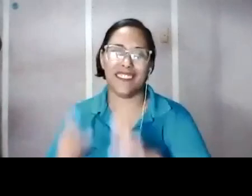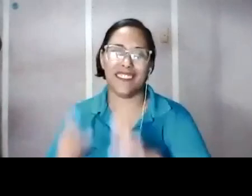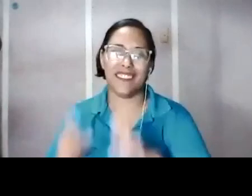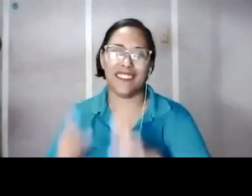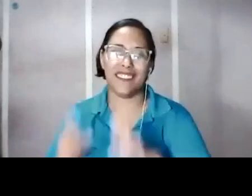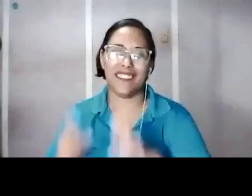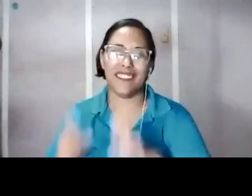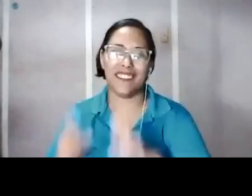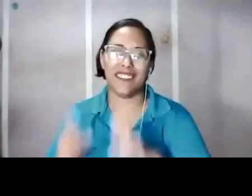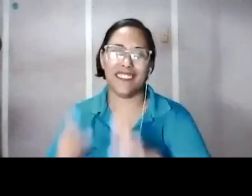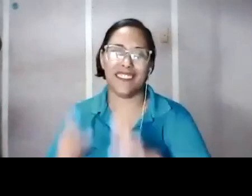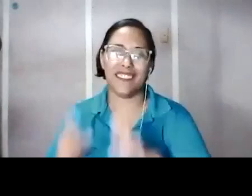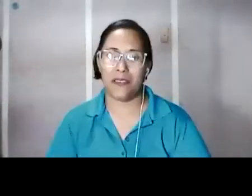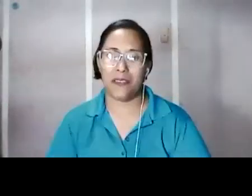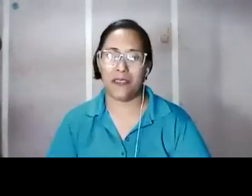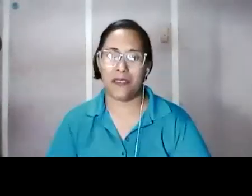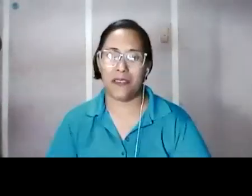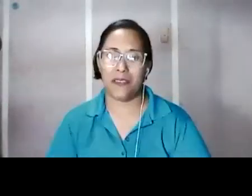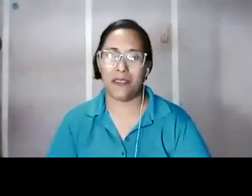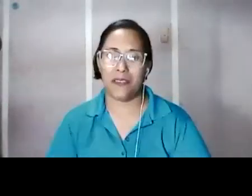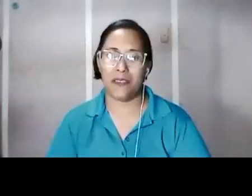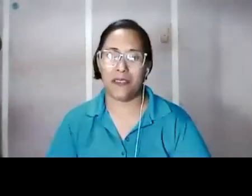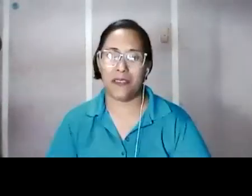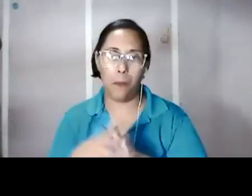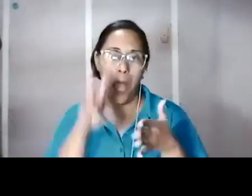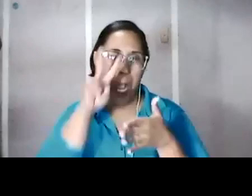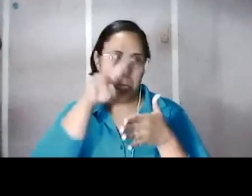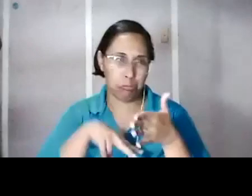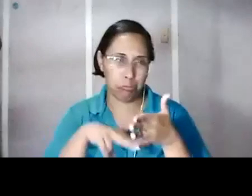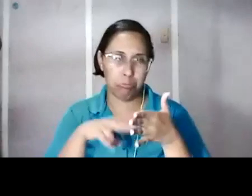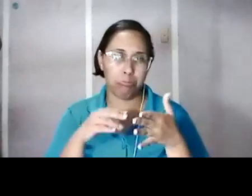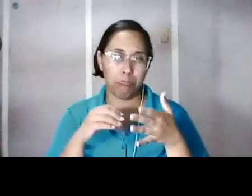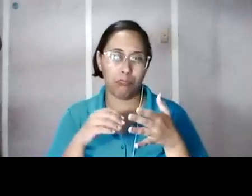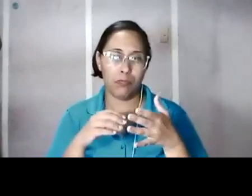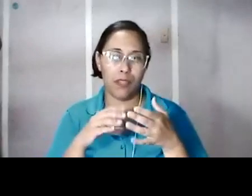y yo después me trataré de comunicarme con usted para ver